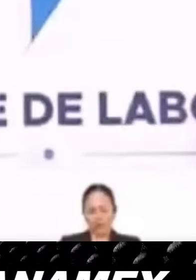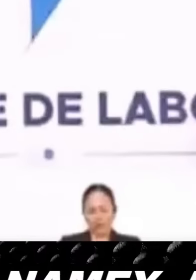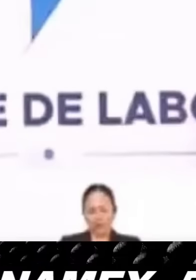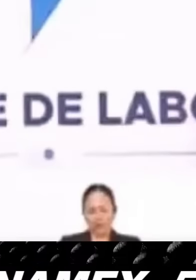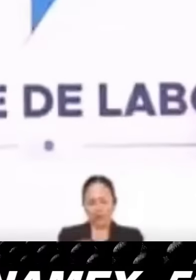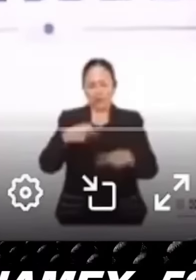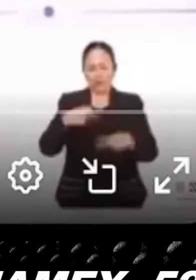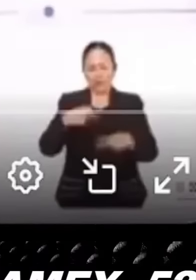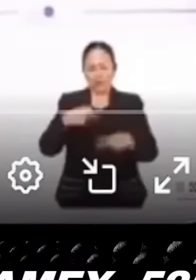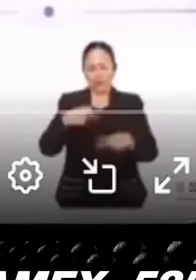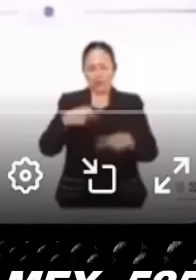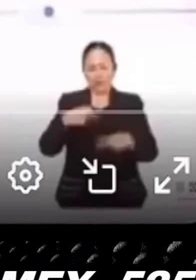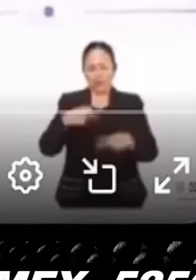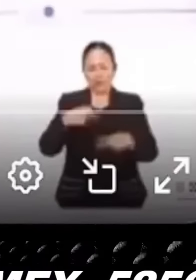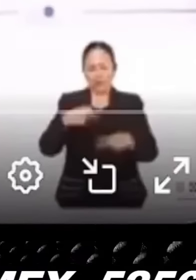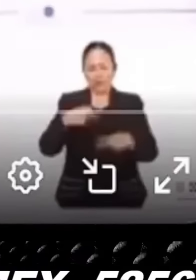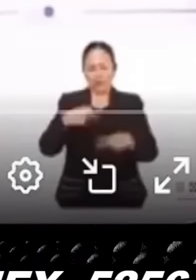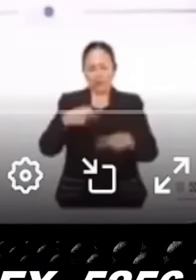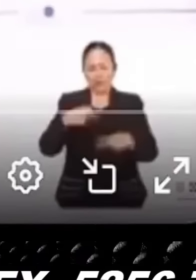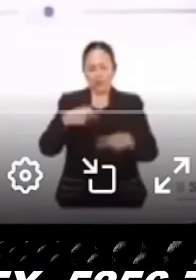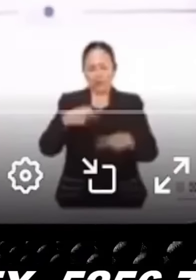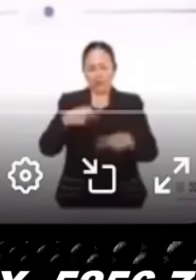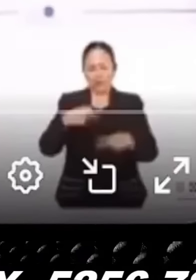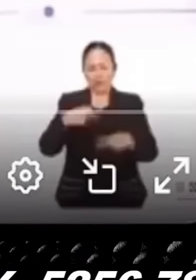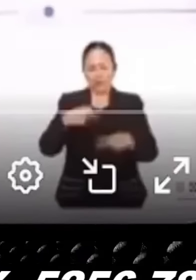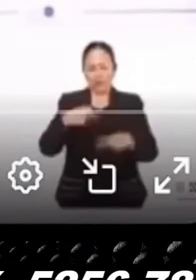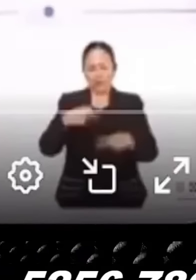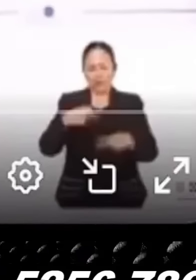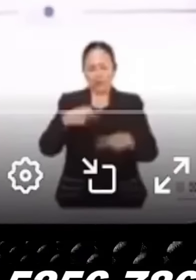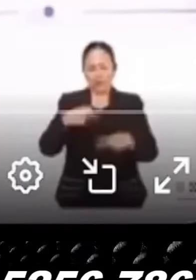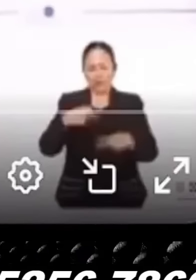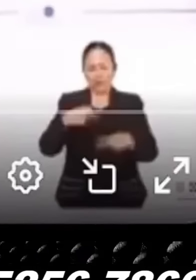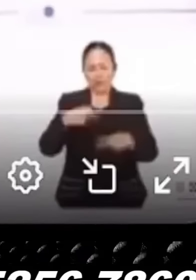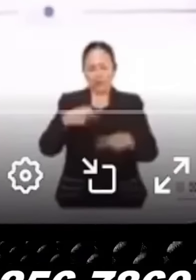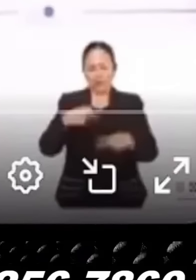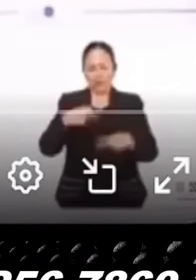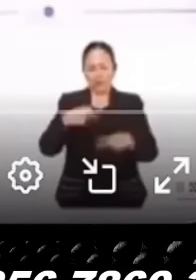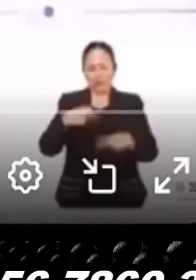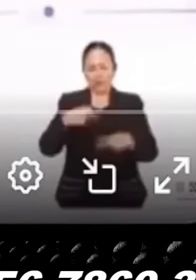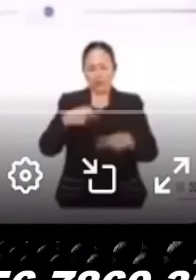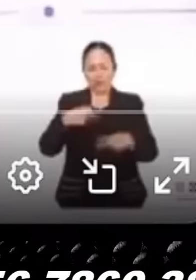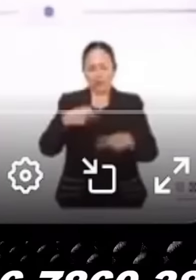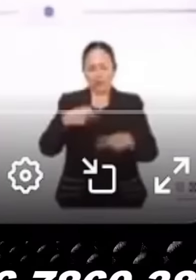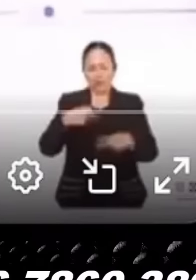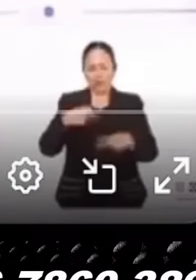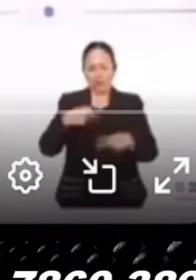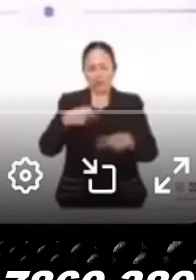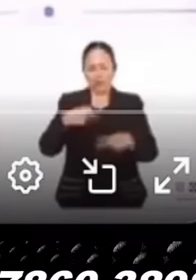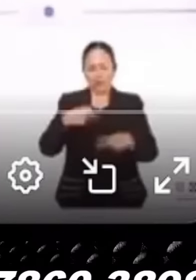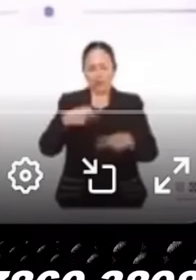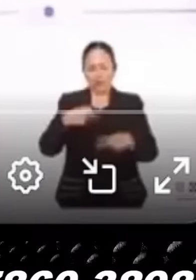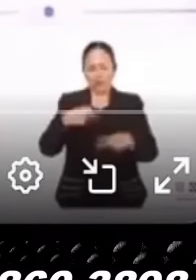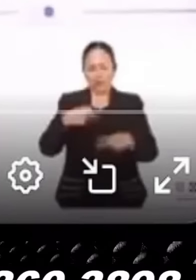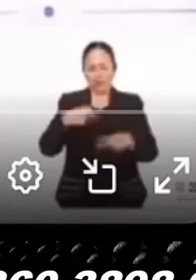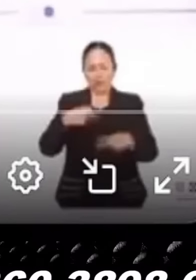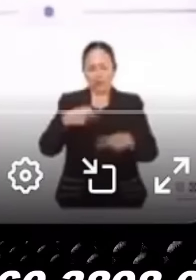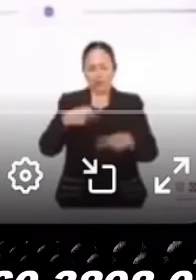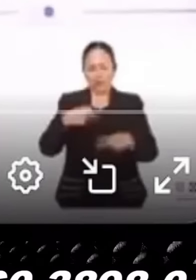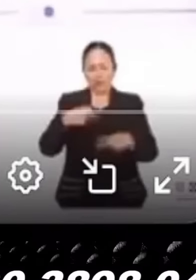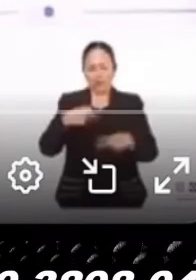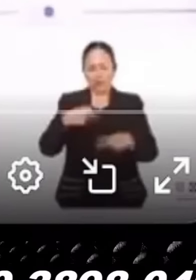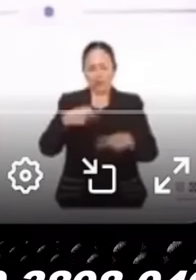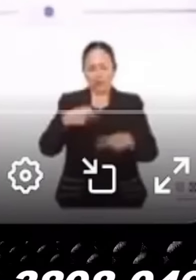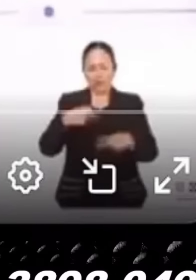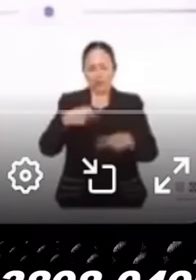Cuevas comprando Razers de 800 mil pesos ahí paseándose por las calles, en lugar de ponerse a combatir y a